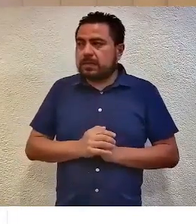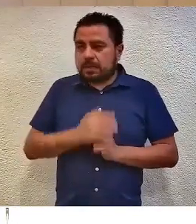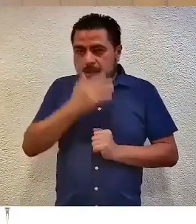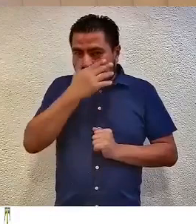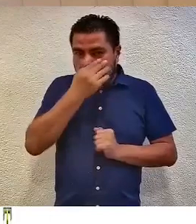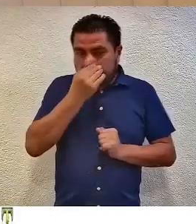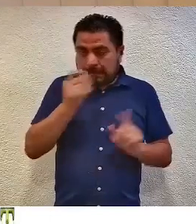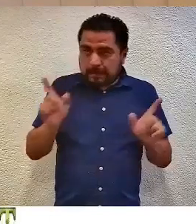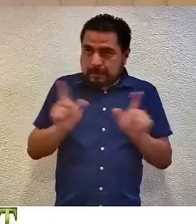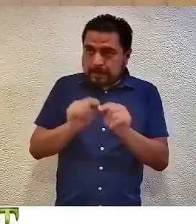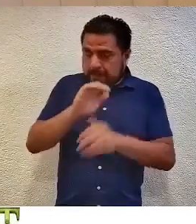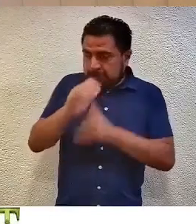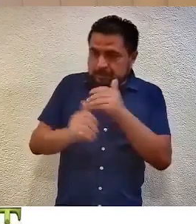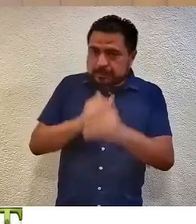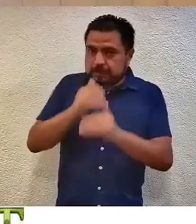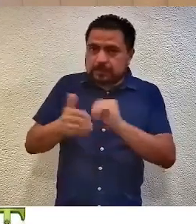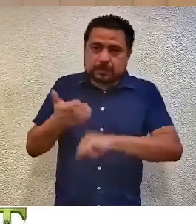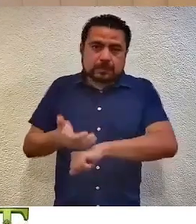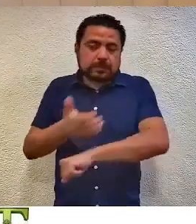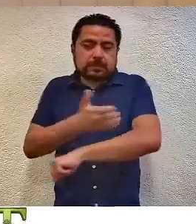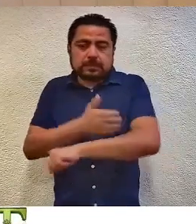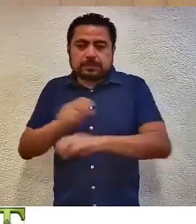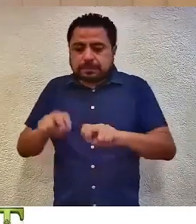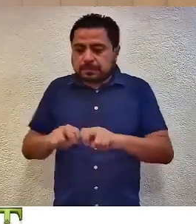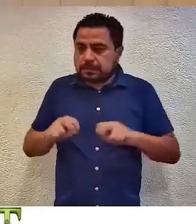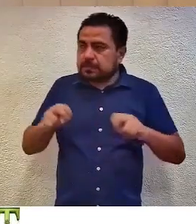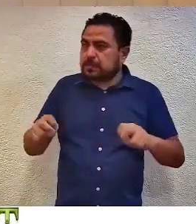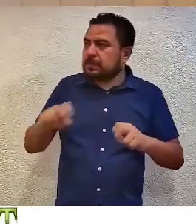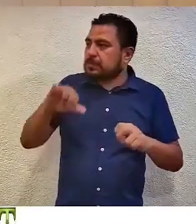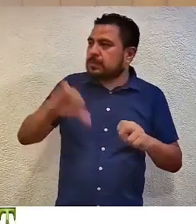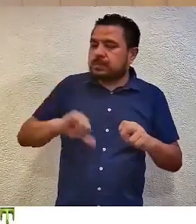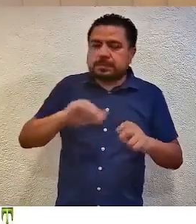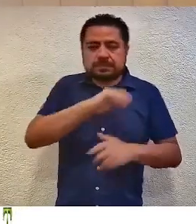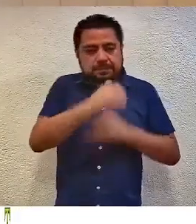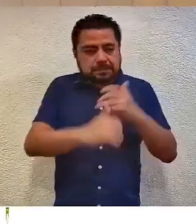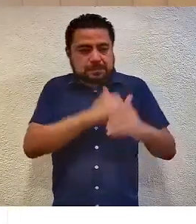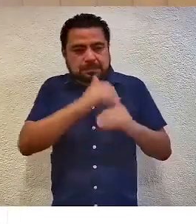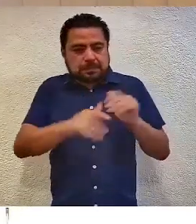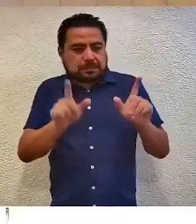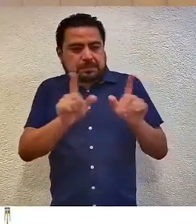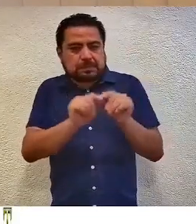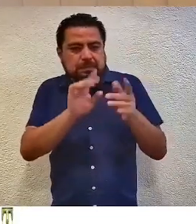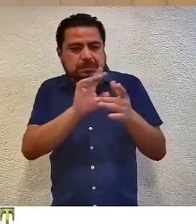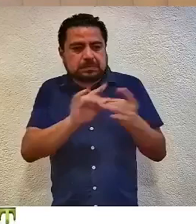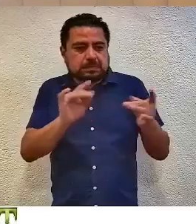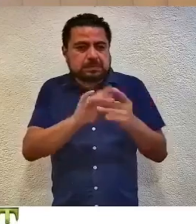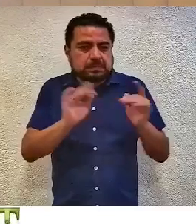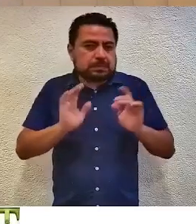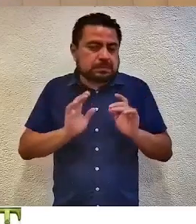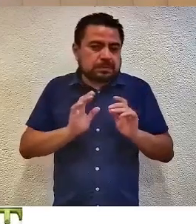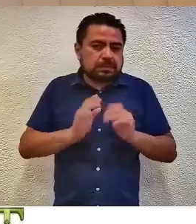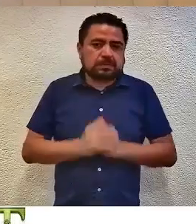Es cuanto, compañeras del Pleno, termino diciendo que